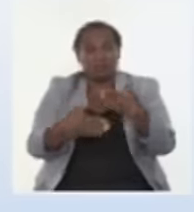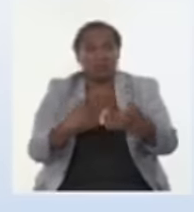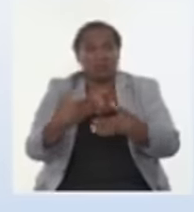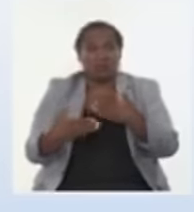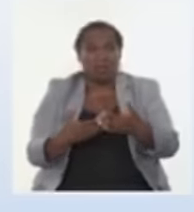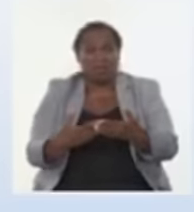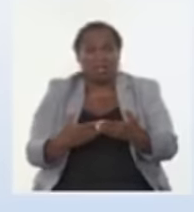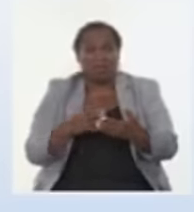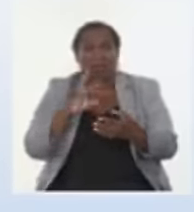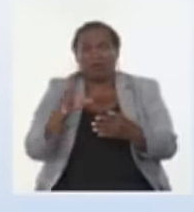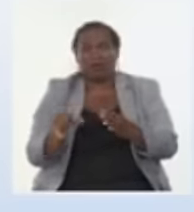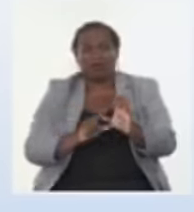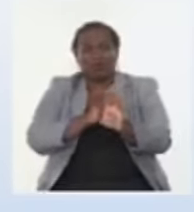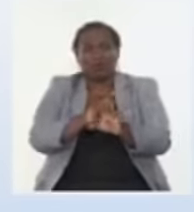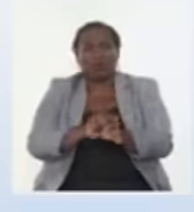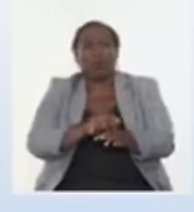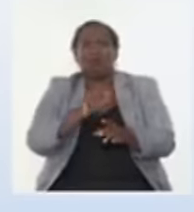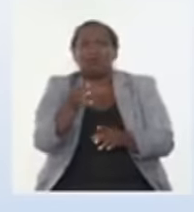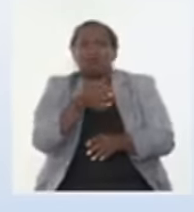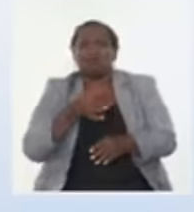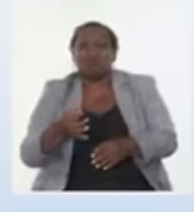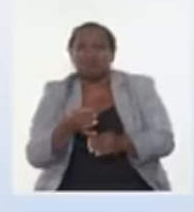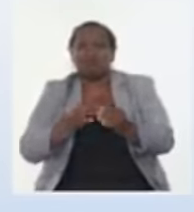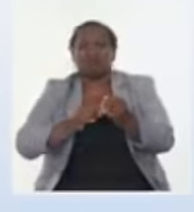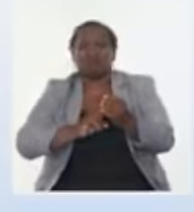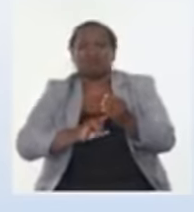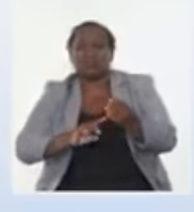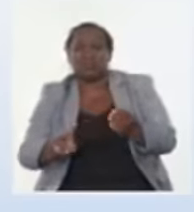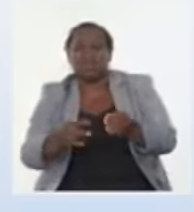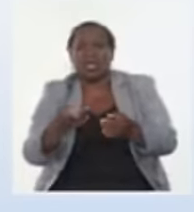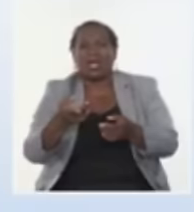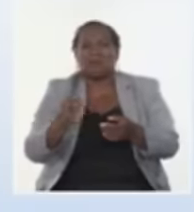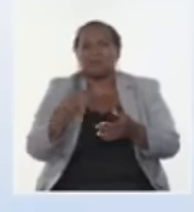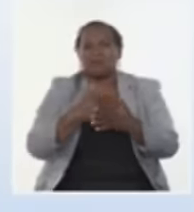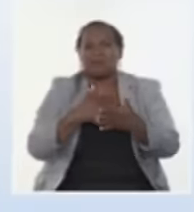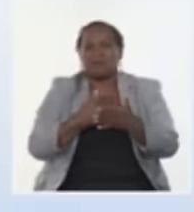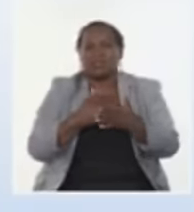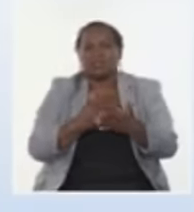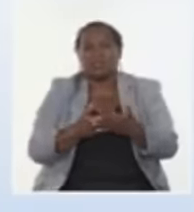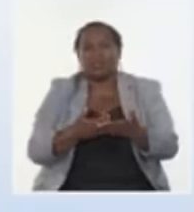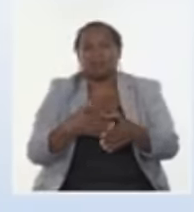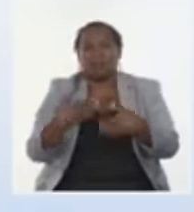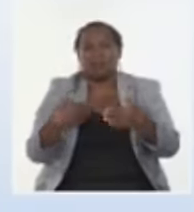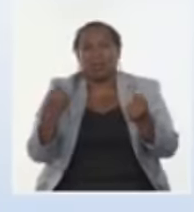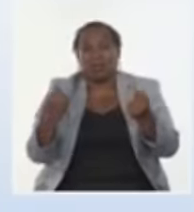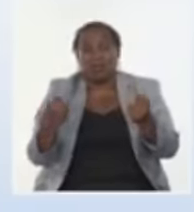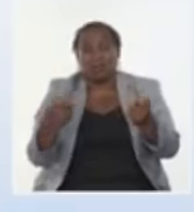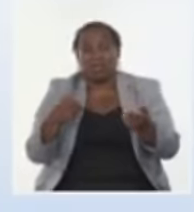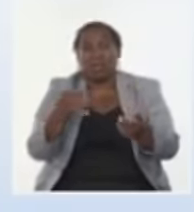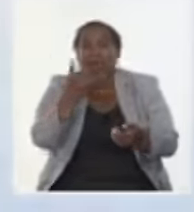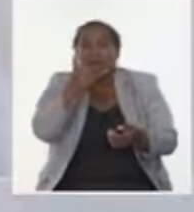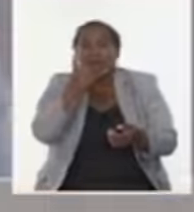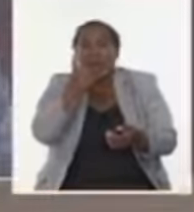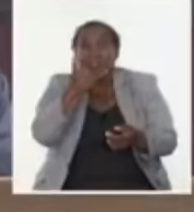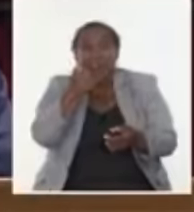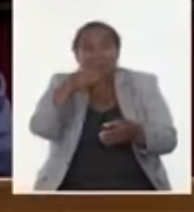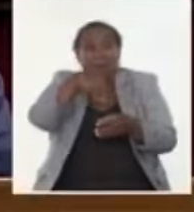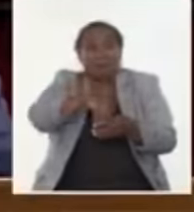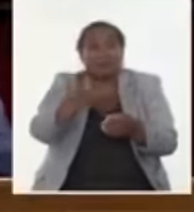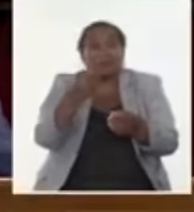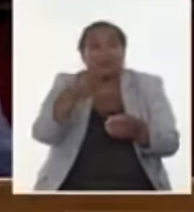los niveles municipales y empresariales. El delito económico es alto, con afectaciones y perjuicios al presupuesto.